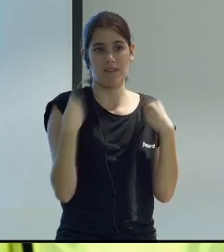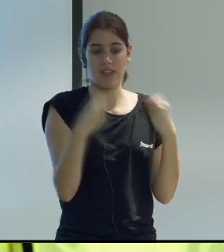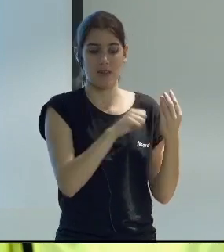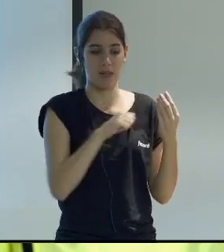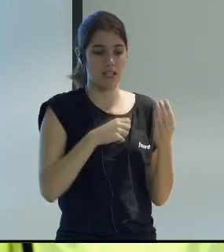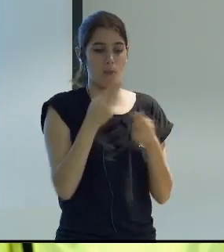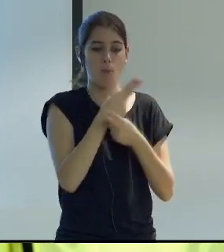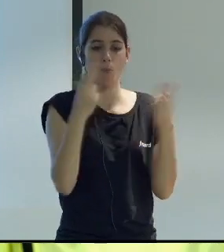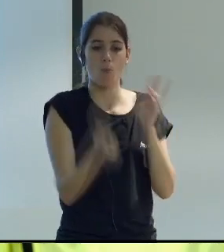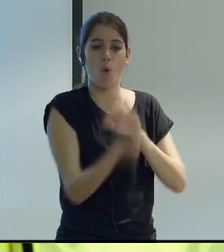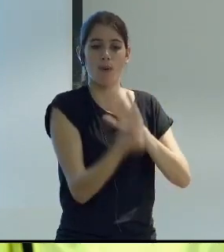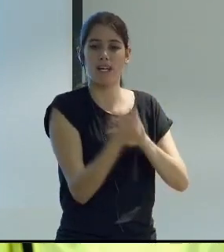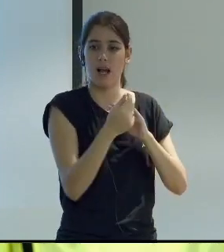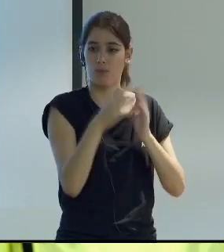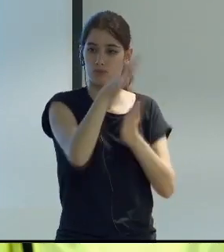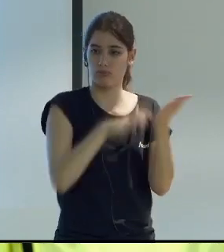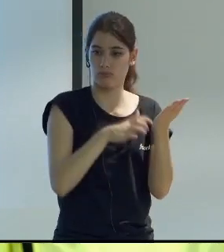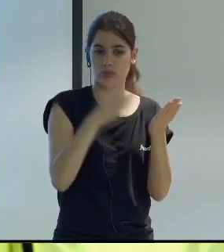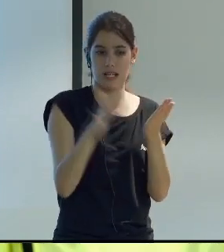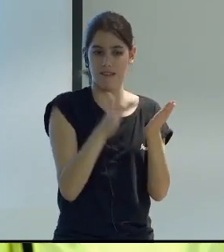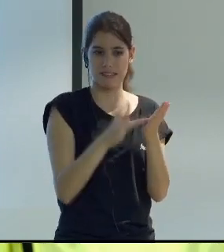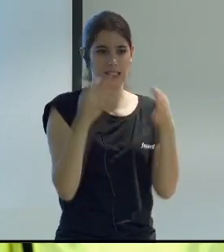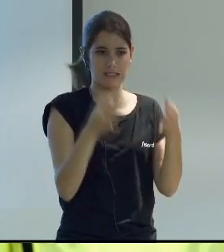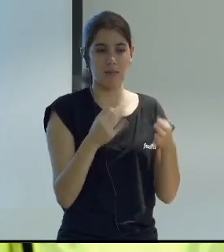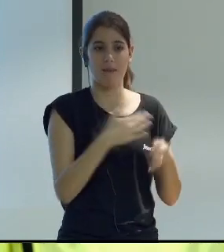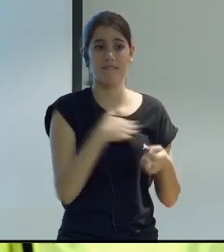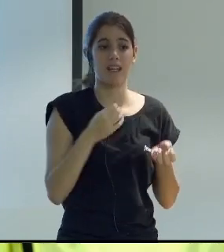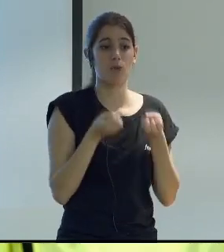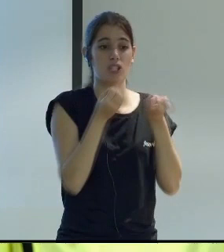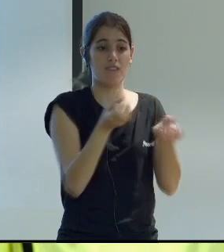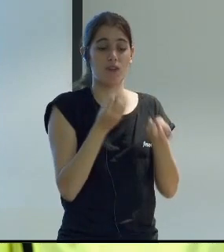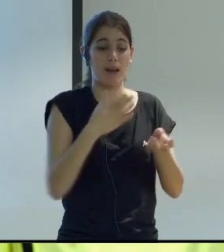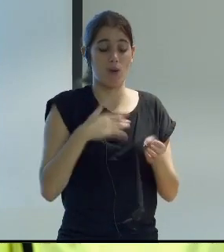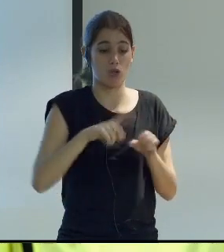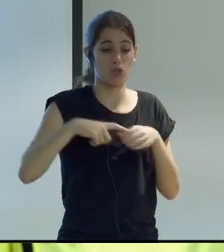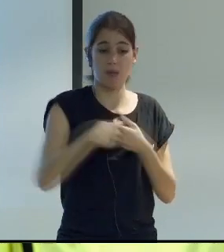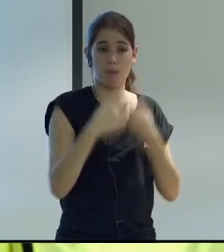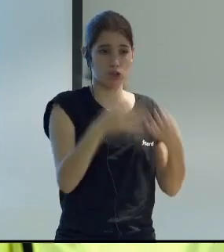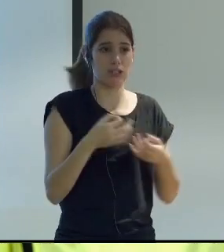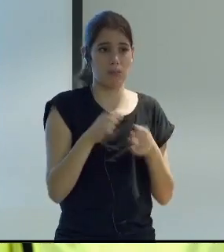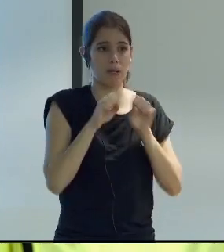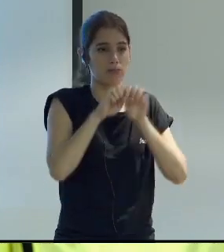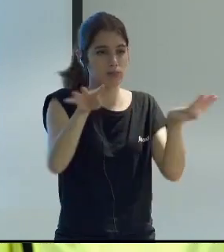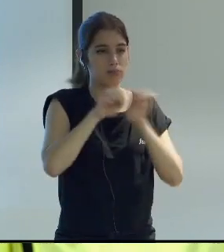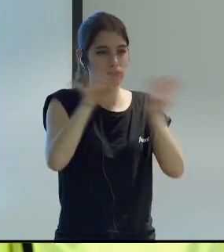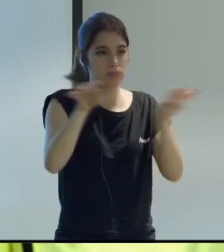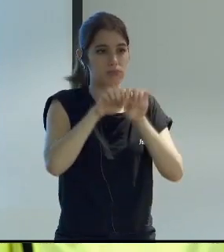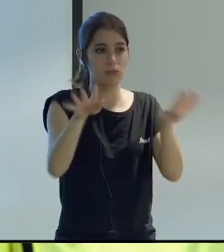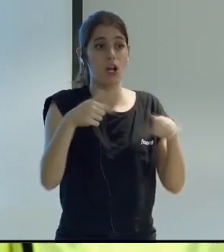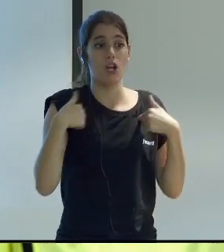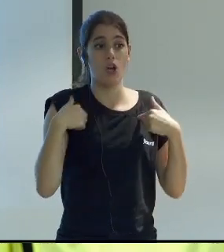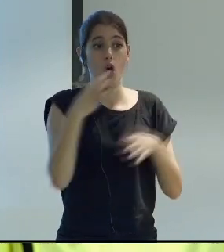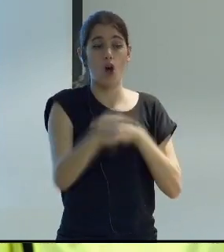Publicamos un boletín y queremos informar a nuestros miembros al respecto. Organizamos